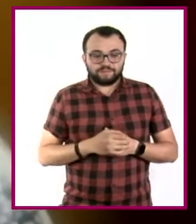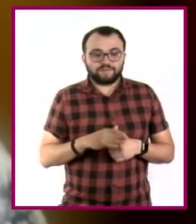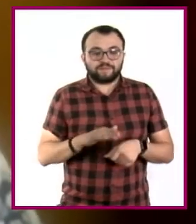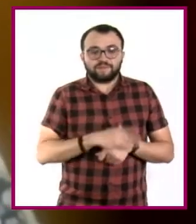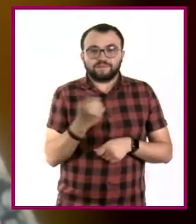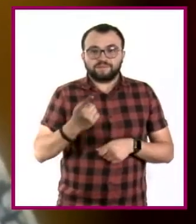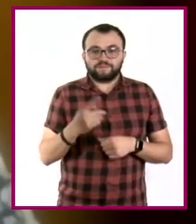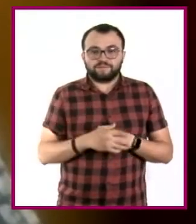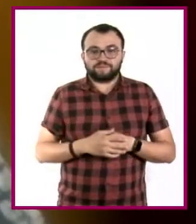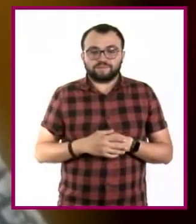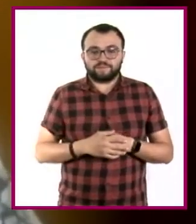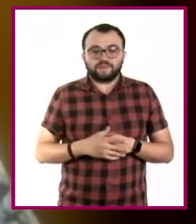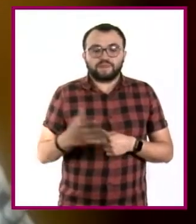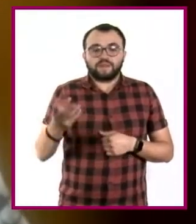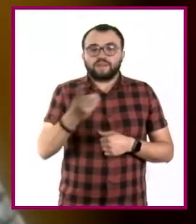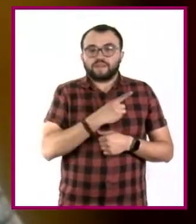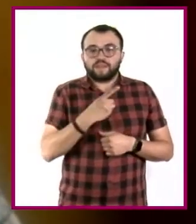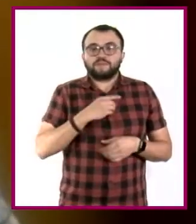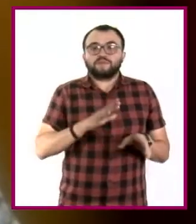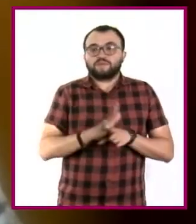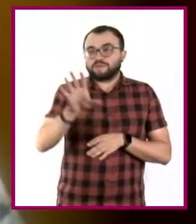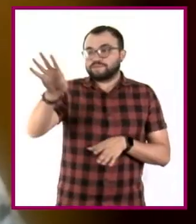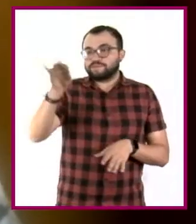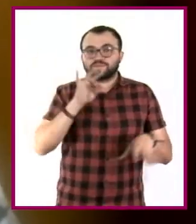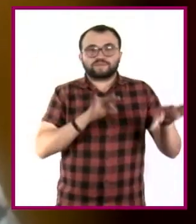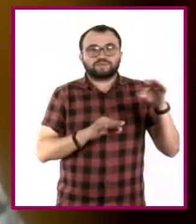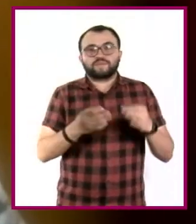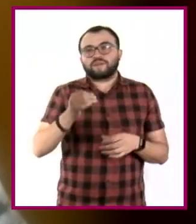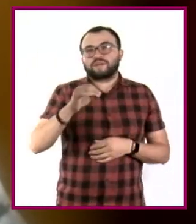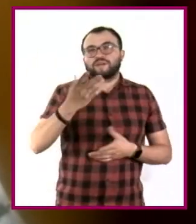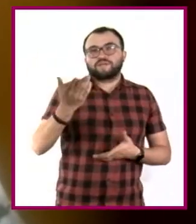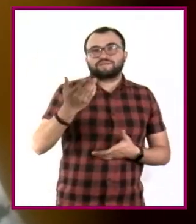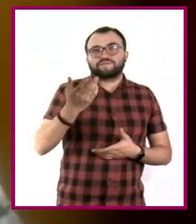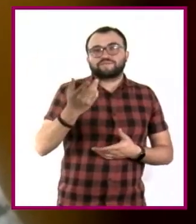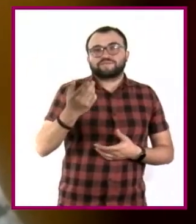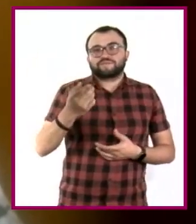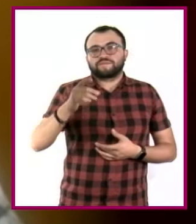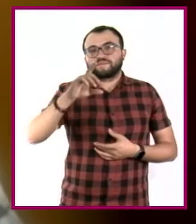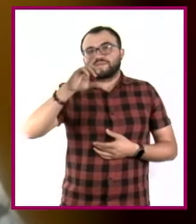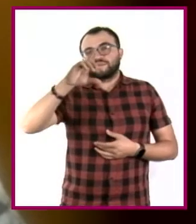porque tienen que elegir entre una ingeniería, entre